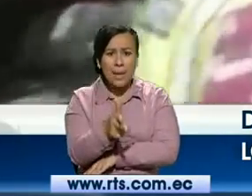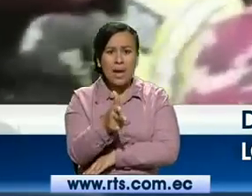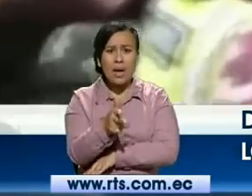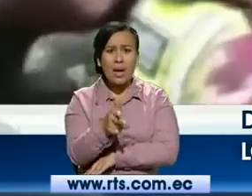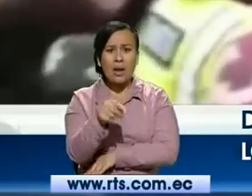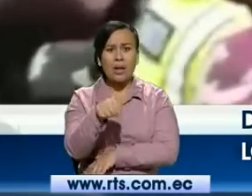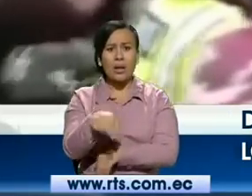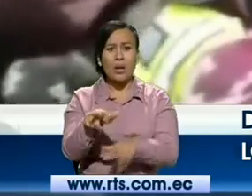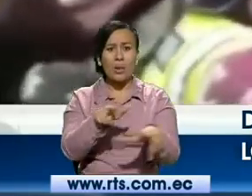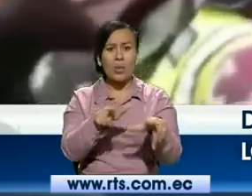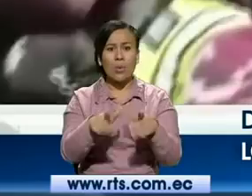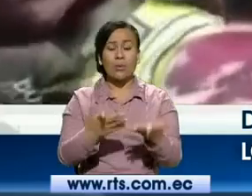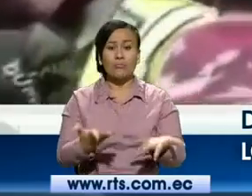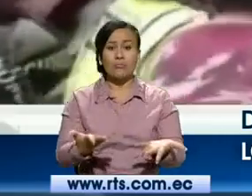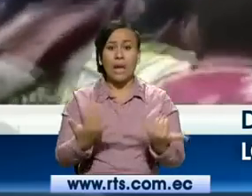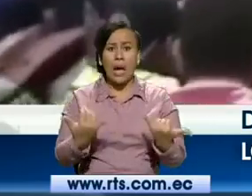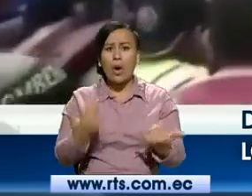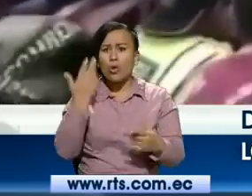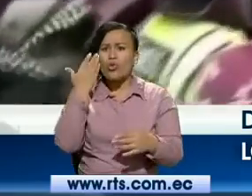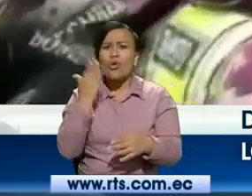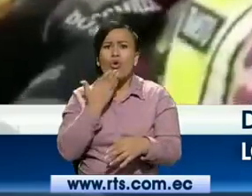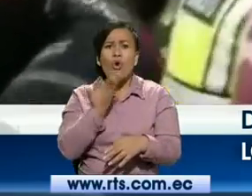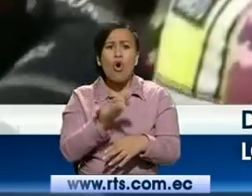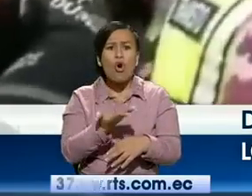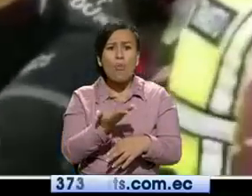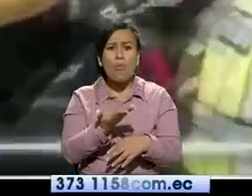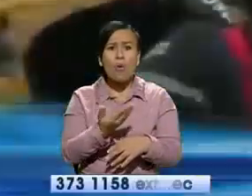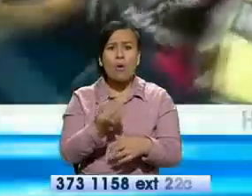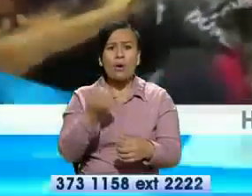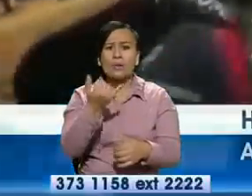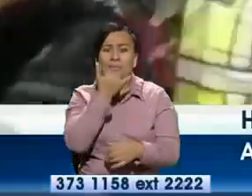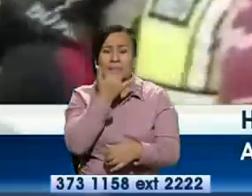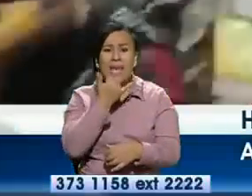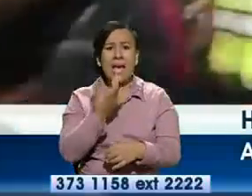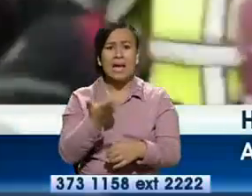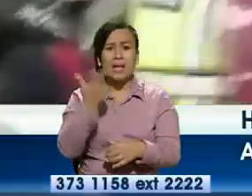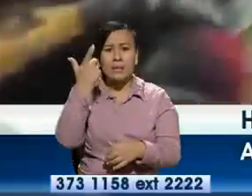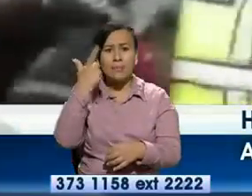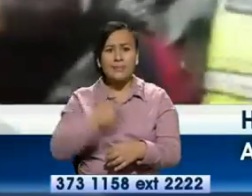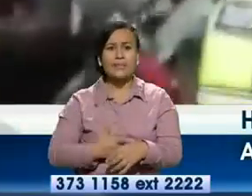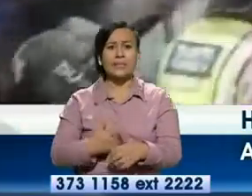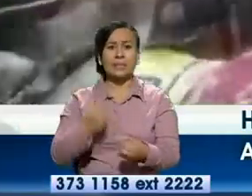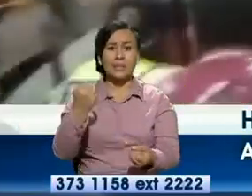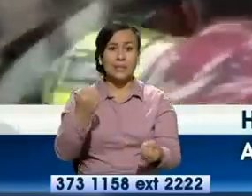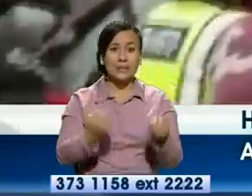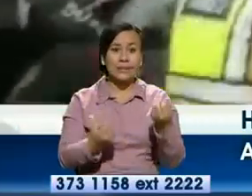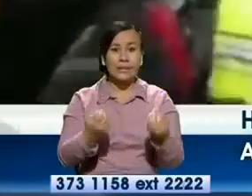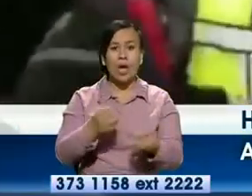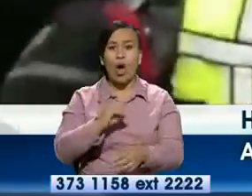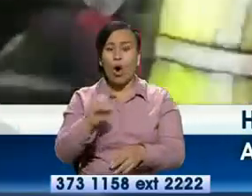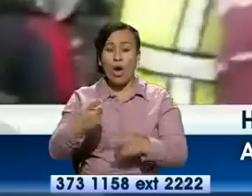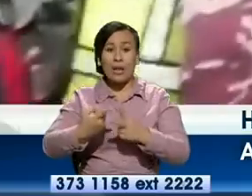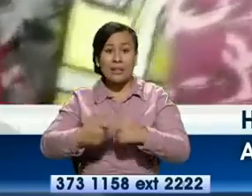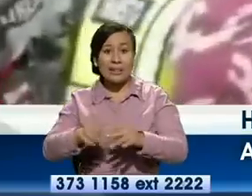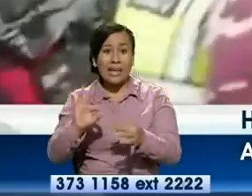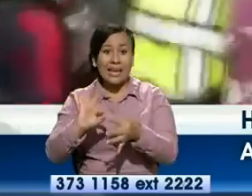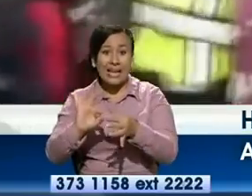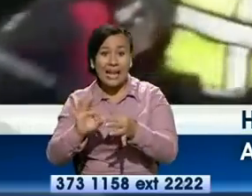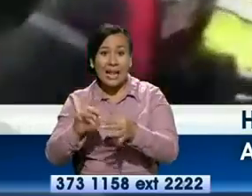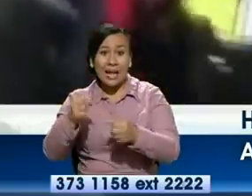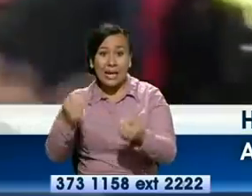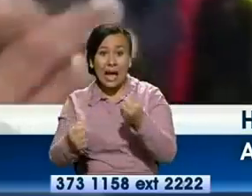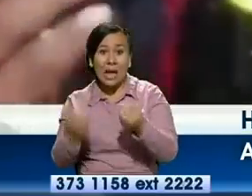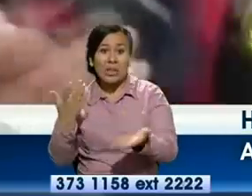del Pontazgo. Se desconoce qué motivó a ese error fatal, si hubo alguna falla técnica del vehículo, o tal